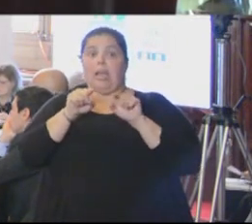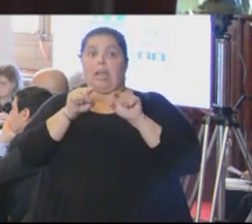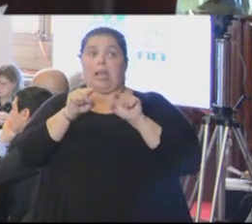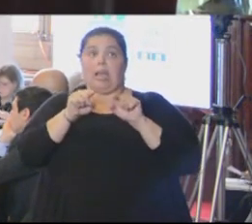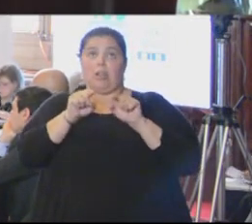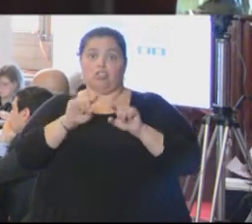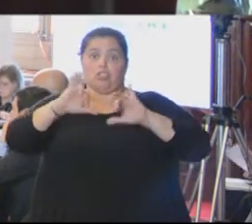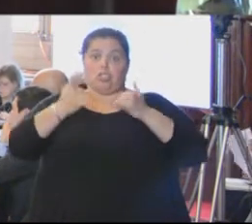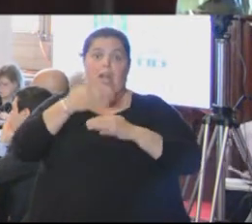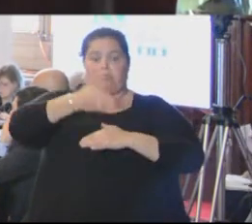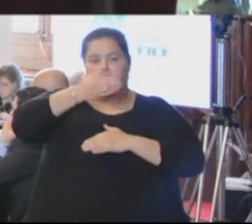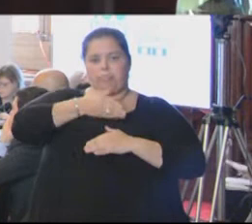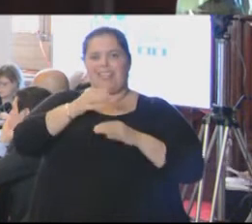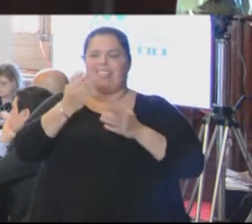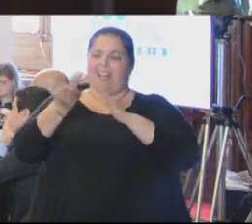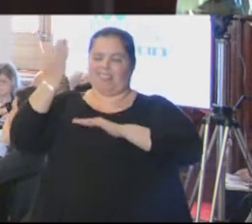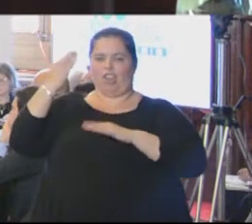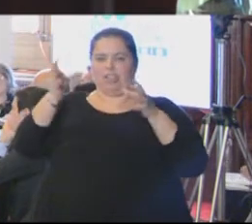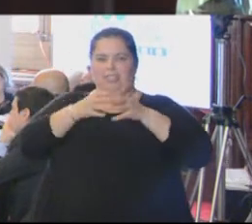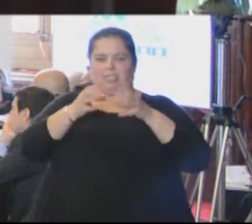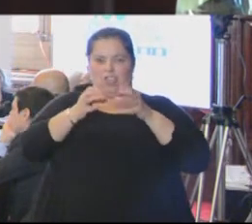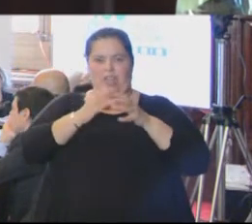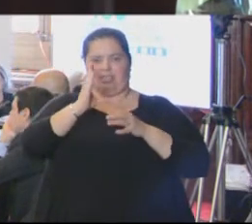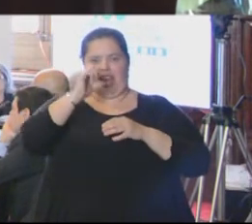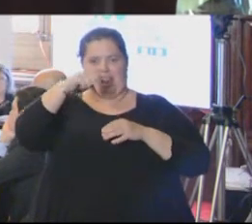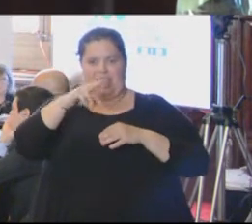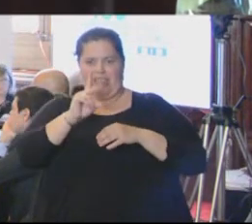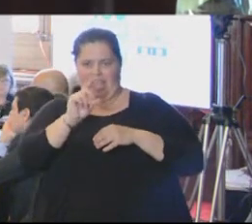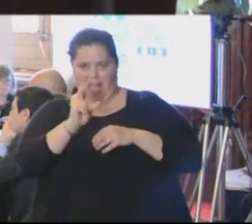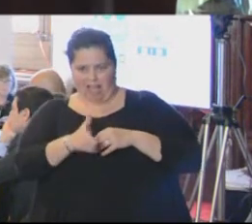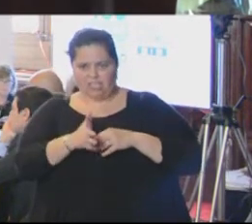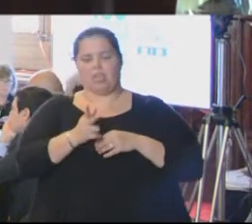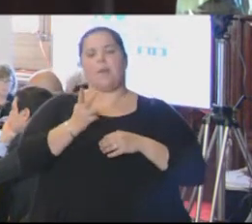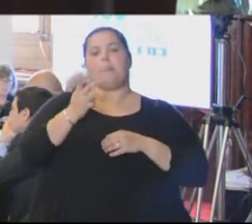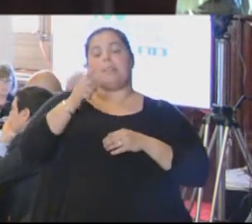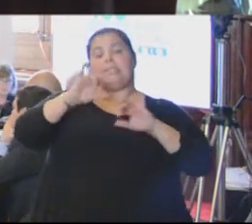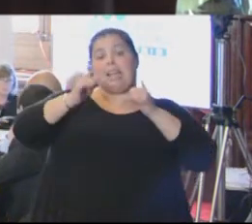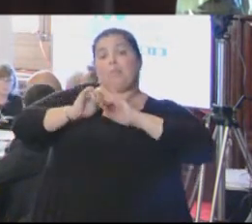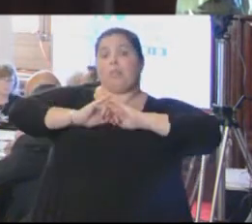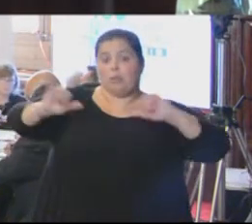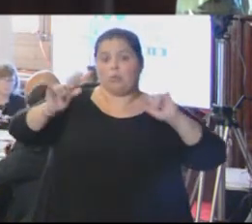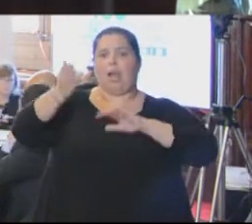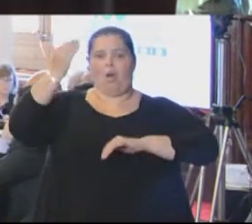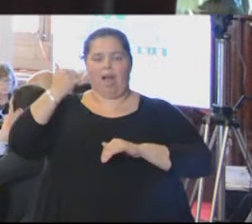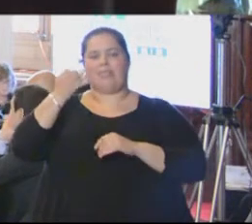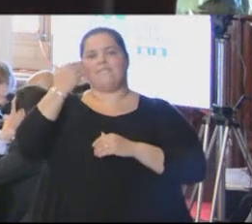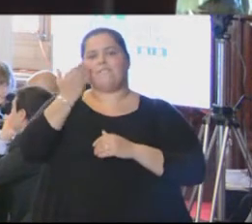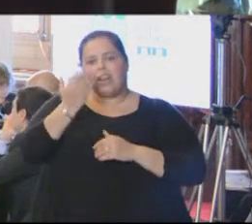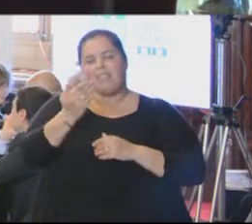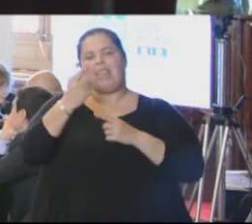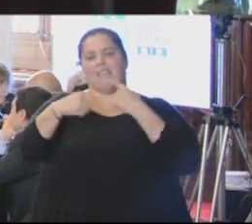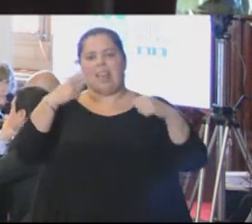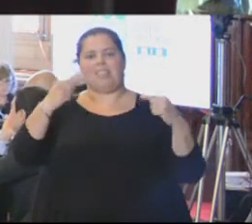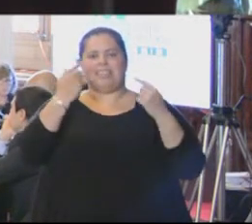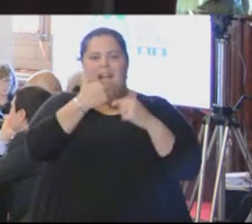Honorable CIDH y denunciado oportunamente ante las autoridades competentes e instado al Estado colombiano el aumento de